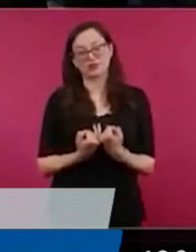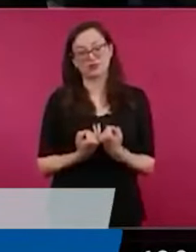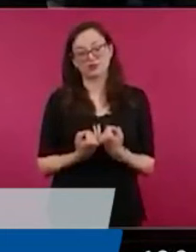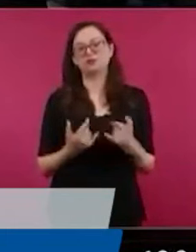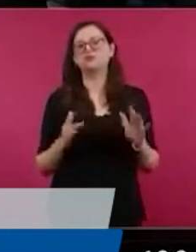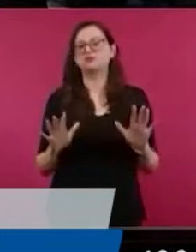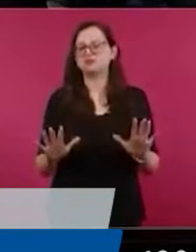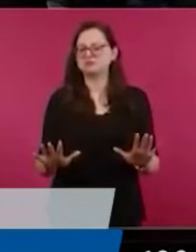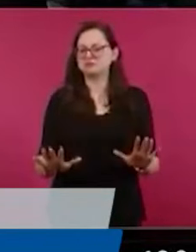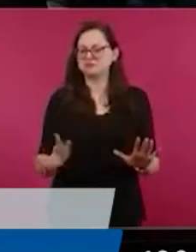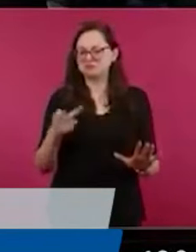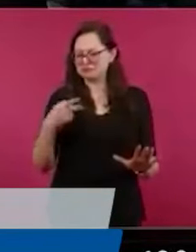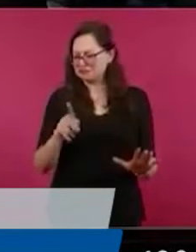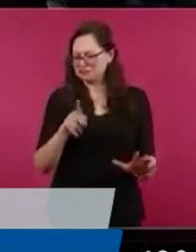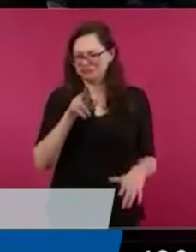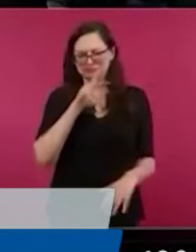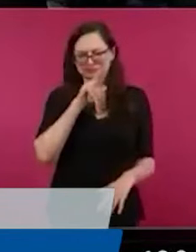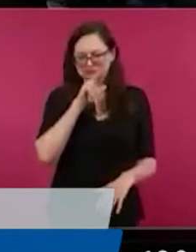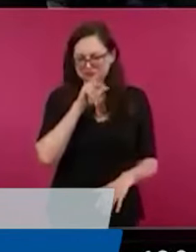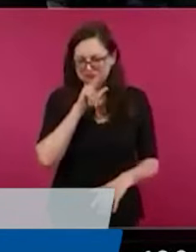Pero si se necesitan